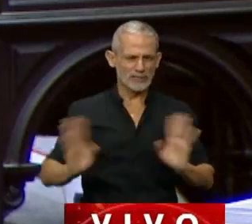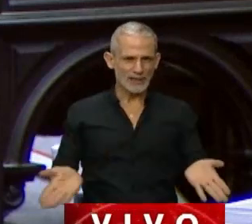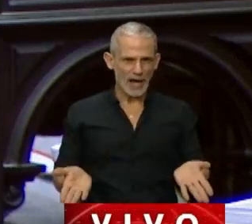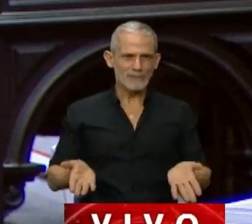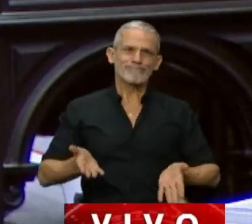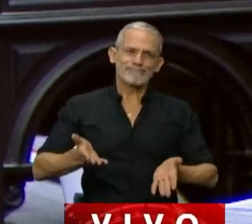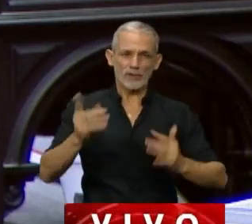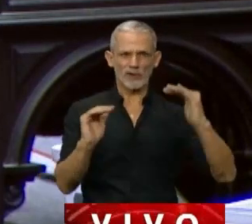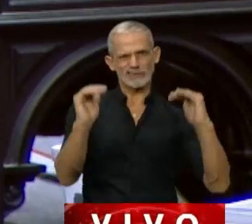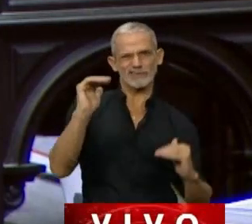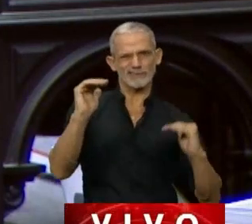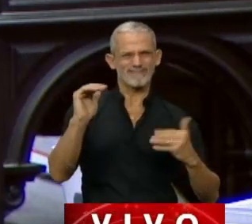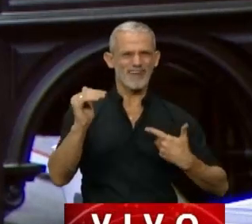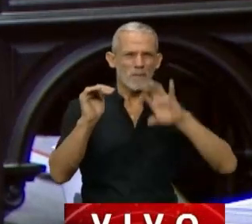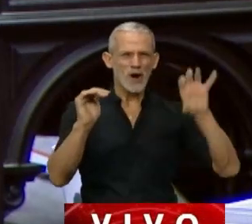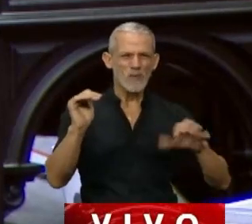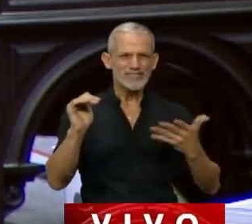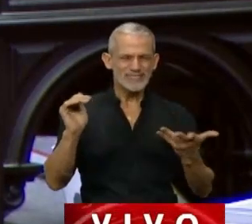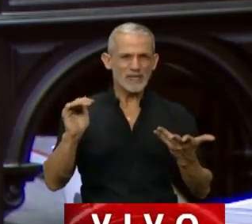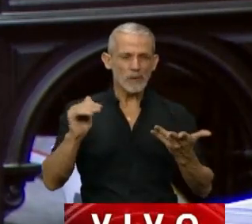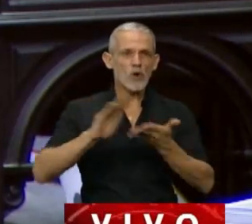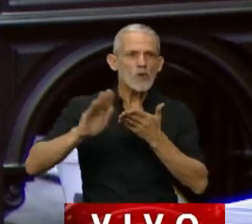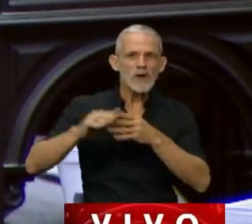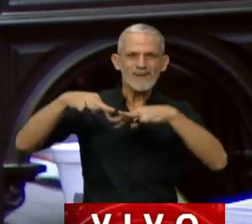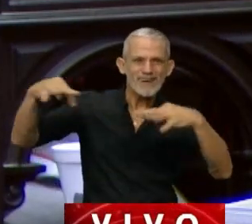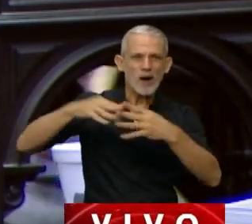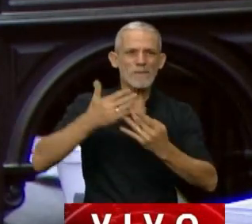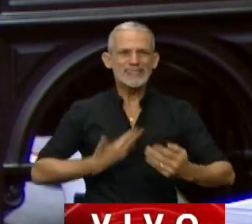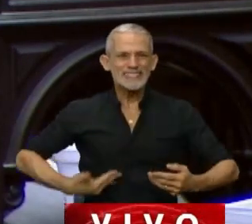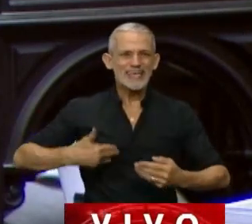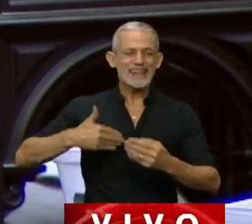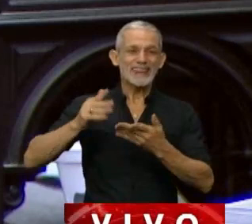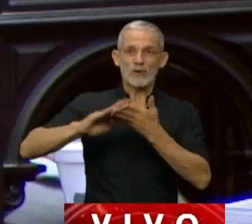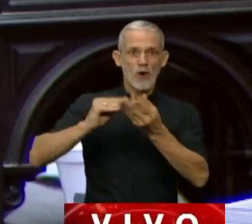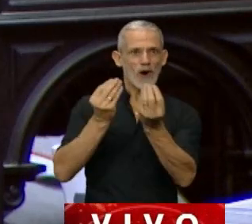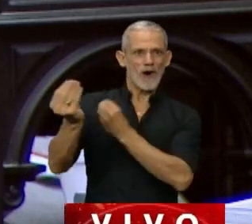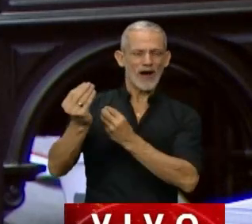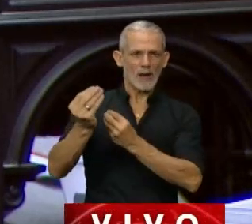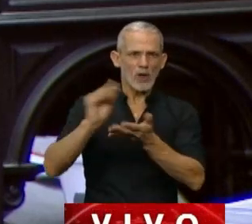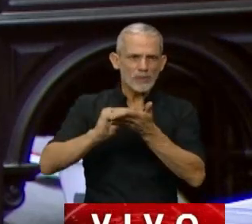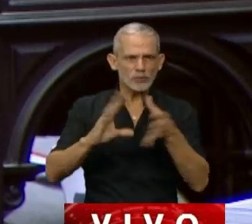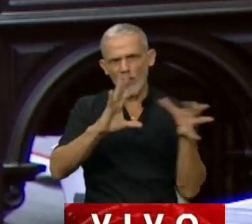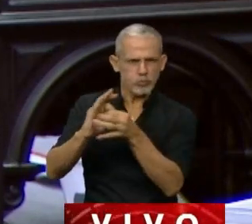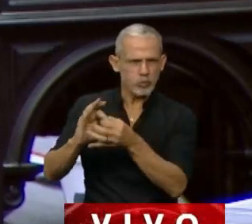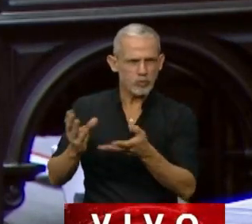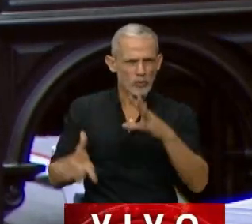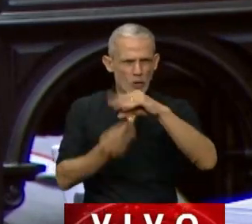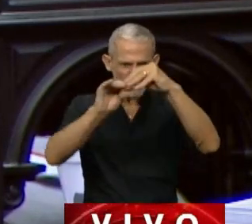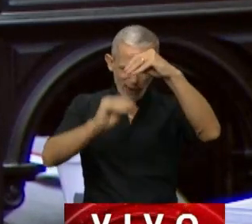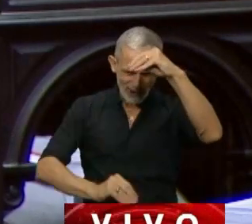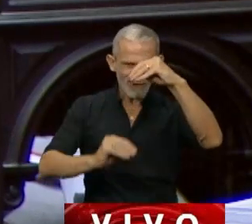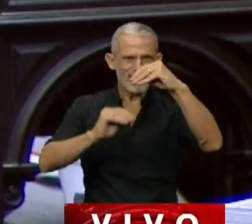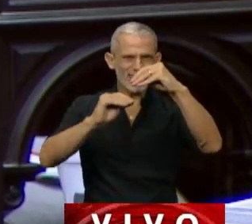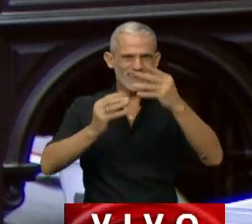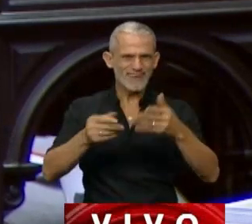estar en esa desventaja permanente que existe cuando se renueva el presidente de la República. Por eso creo que es un